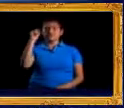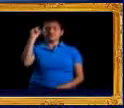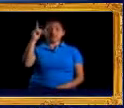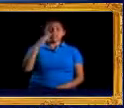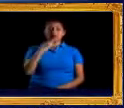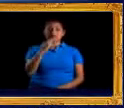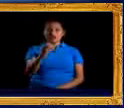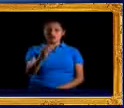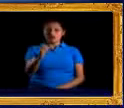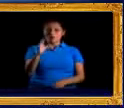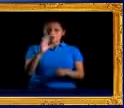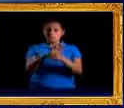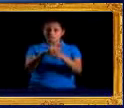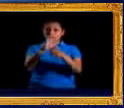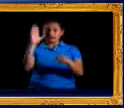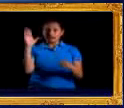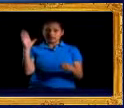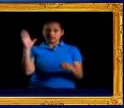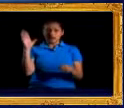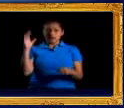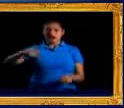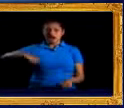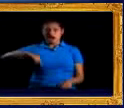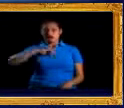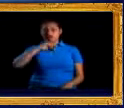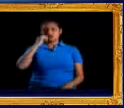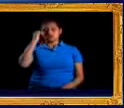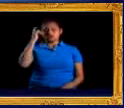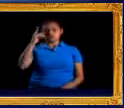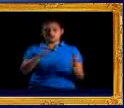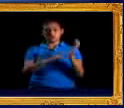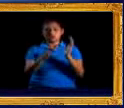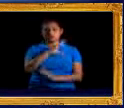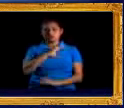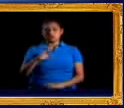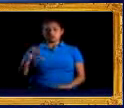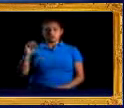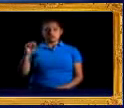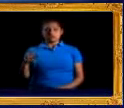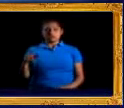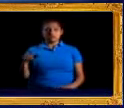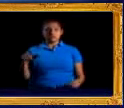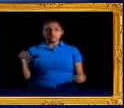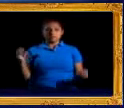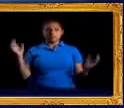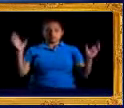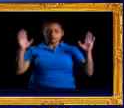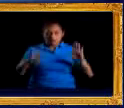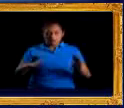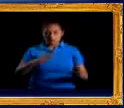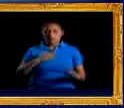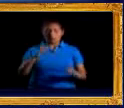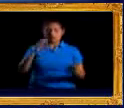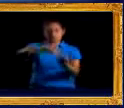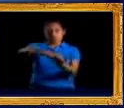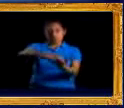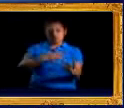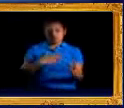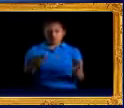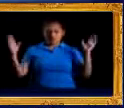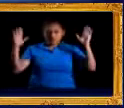hermano, promete a nuestro Señor Jesucristo: si postrado me adoras, en el contexto del